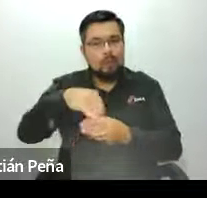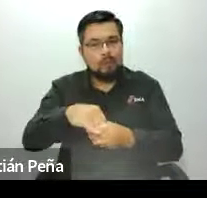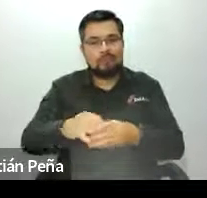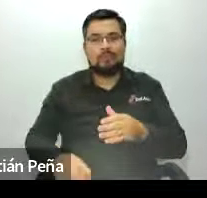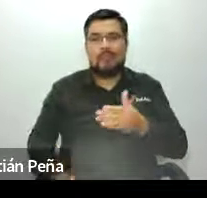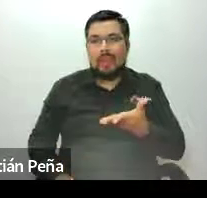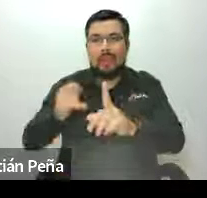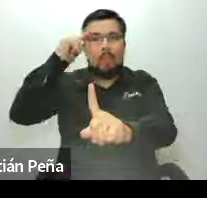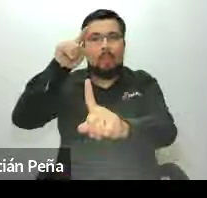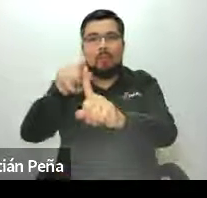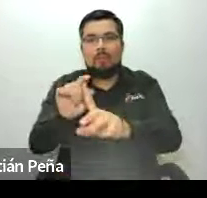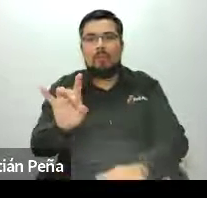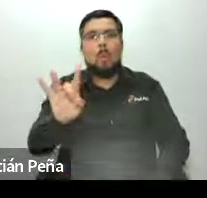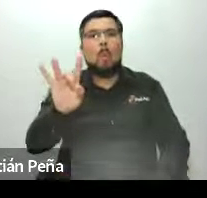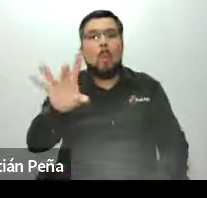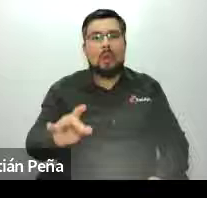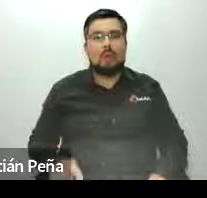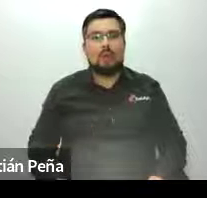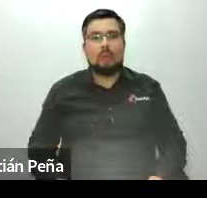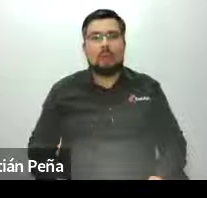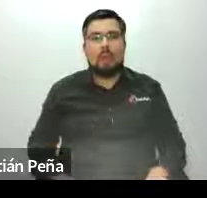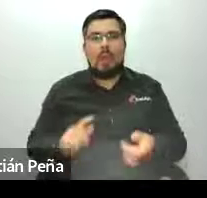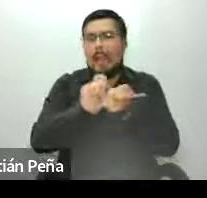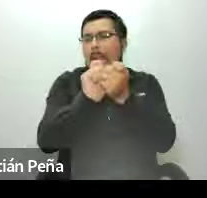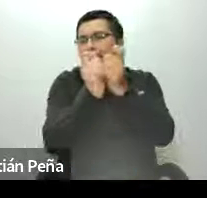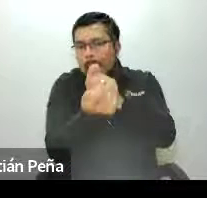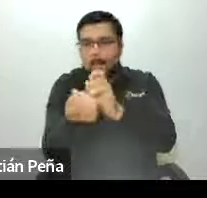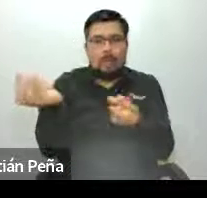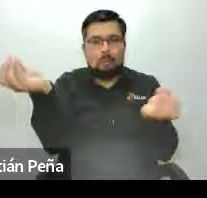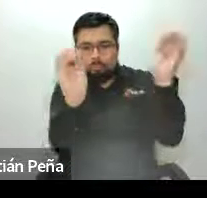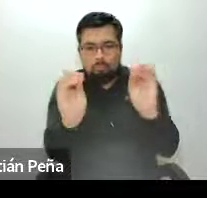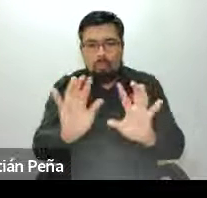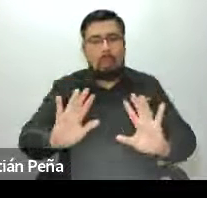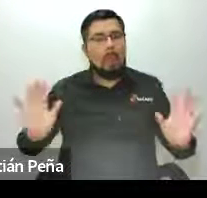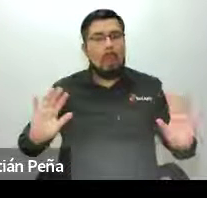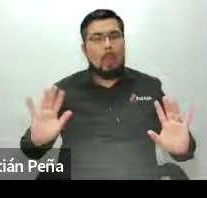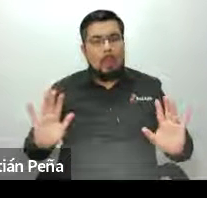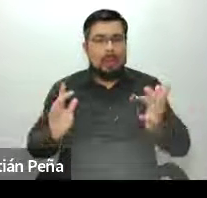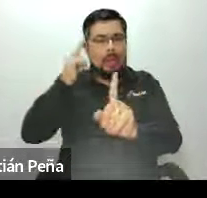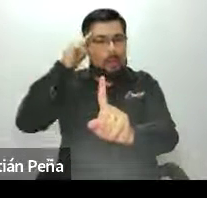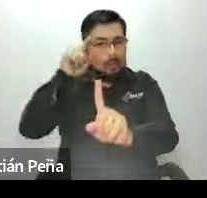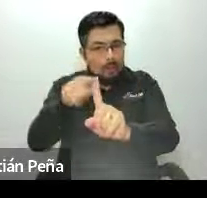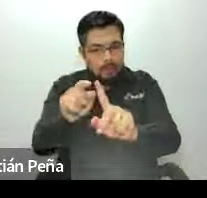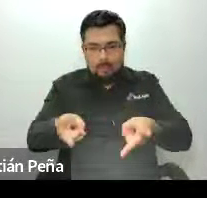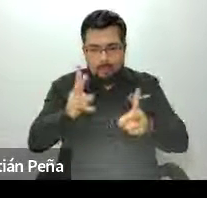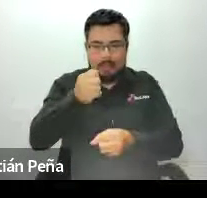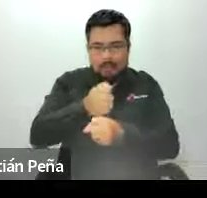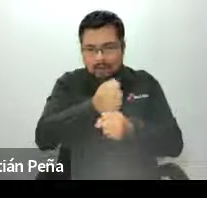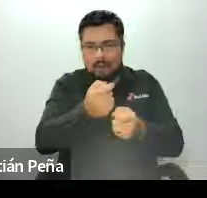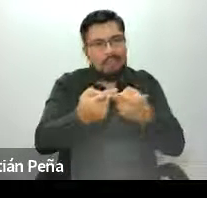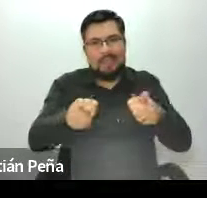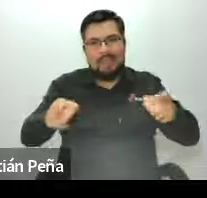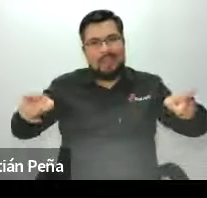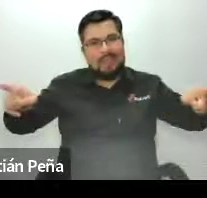que hagamos mayor adecuación, el objetivo te permite trabajar de distintas maneras, ¿no? Y allí también empezamos